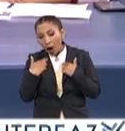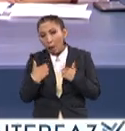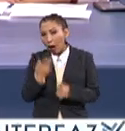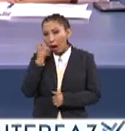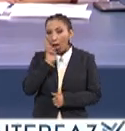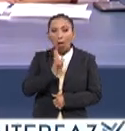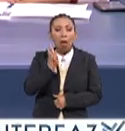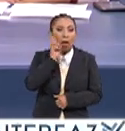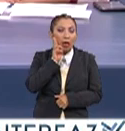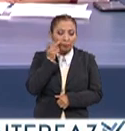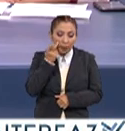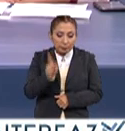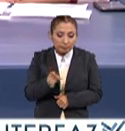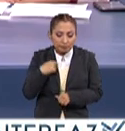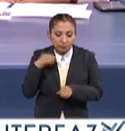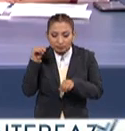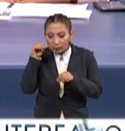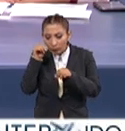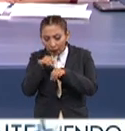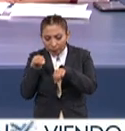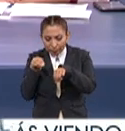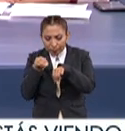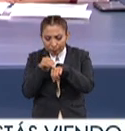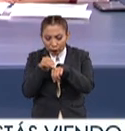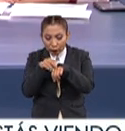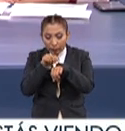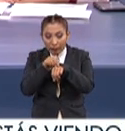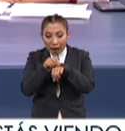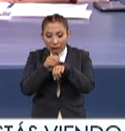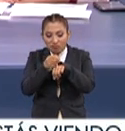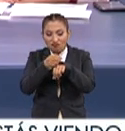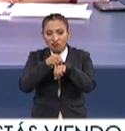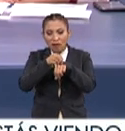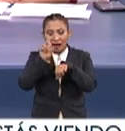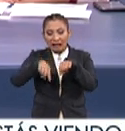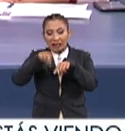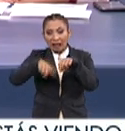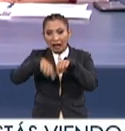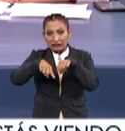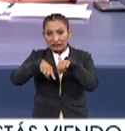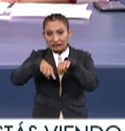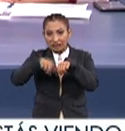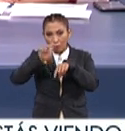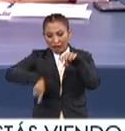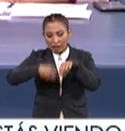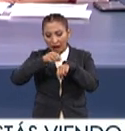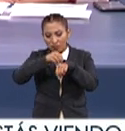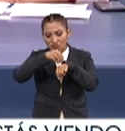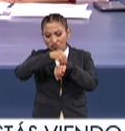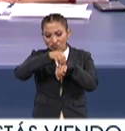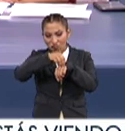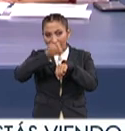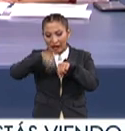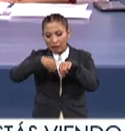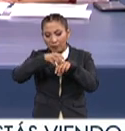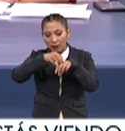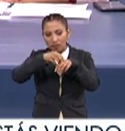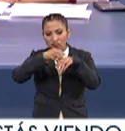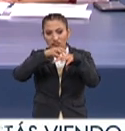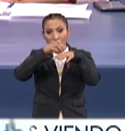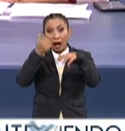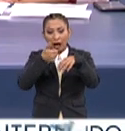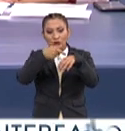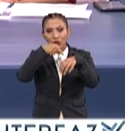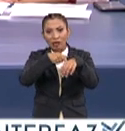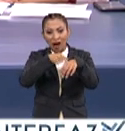humanos para limitar, quitar el freno, limitar a las células reguladoras y